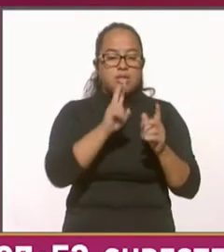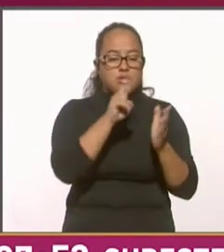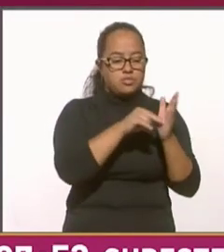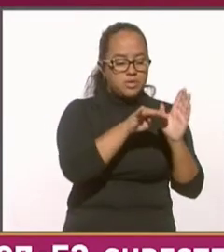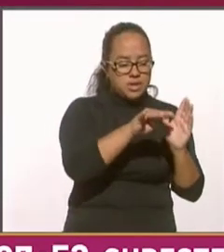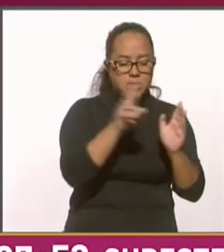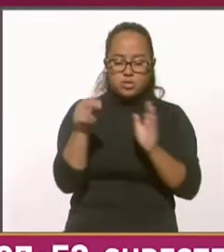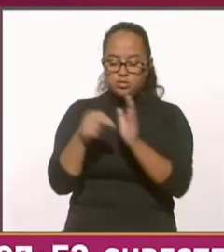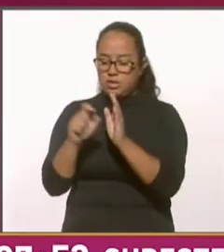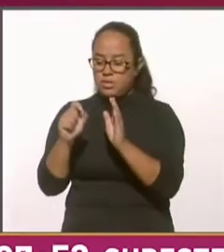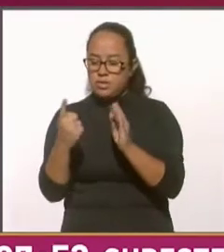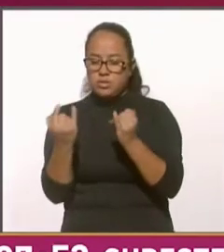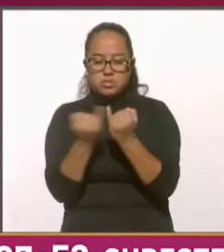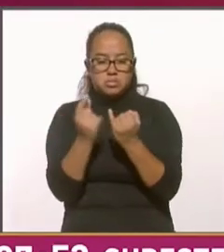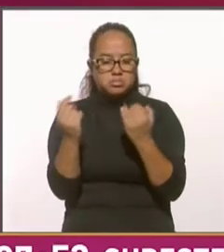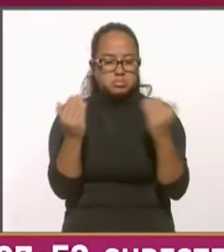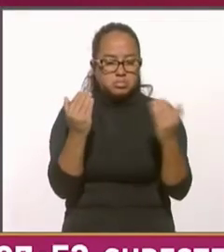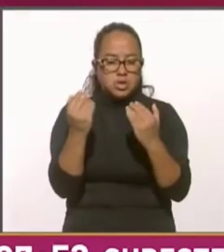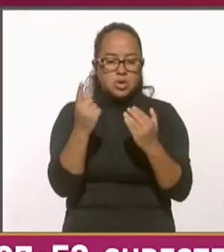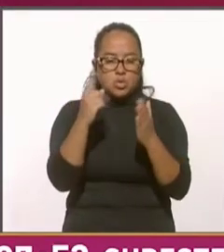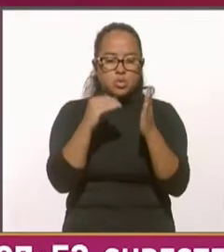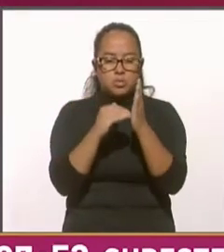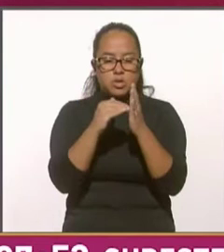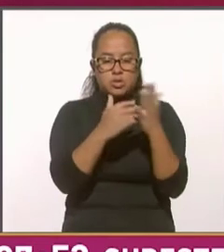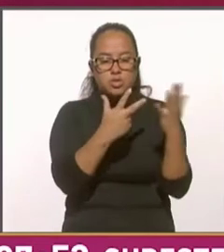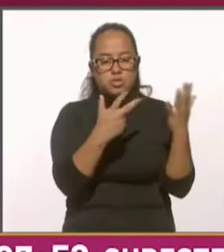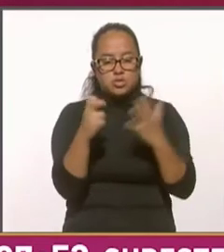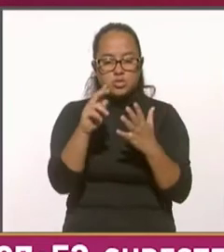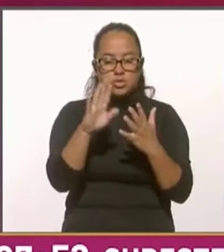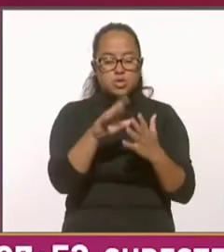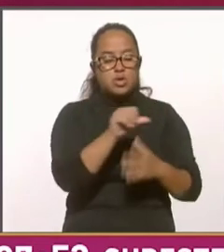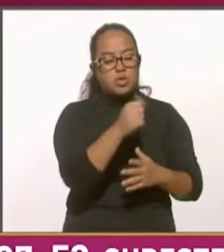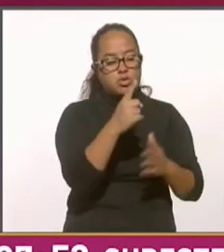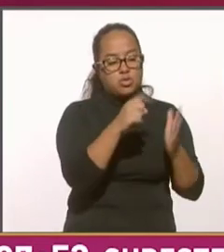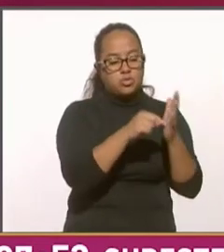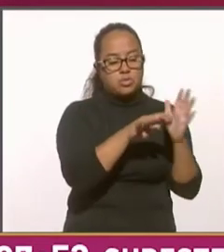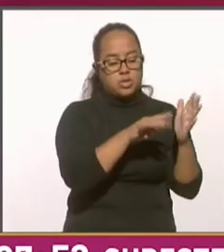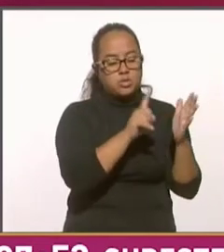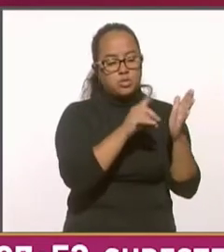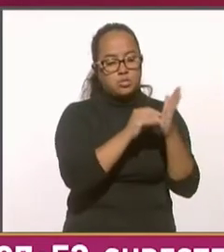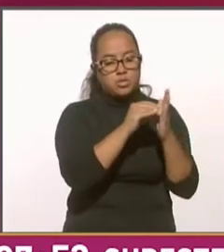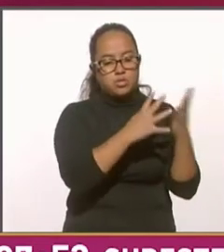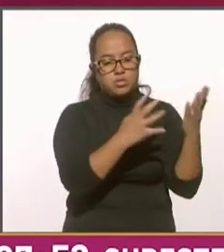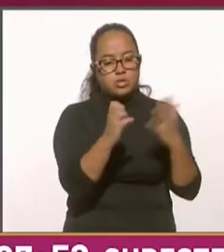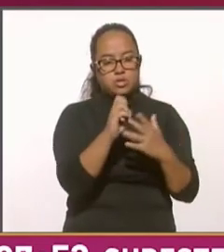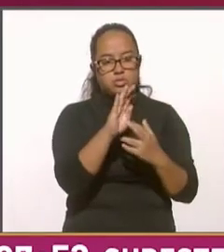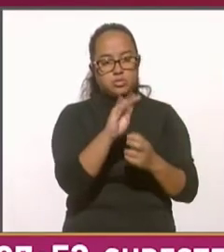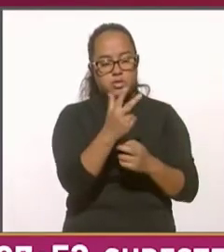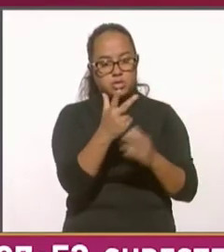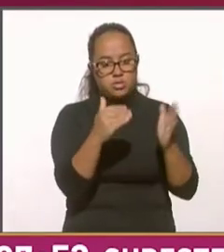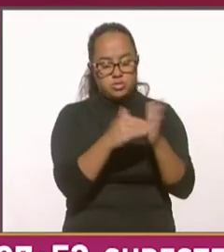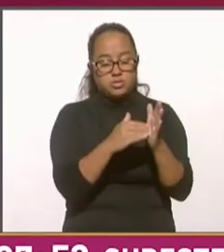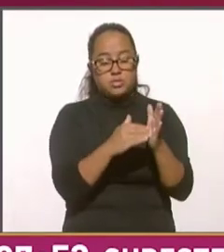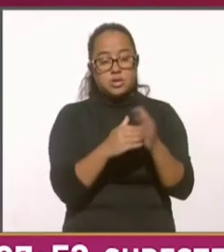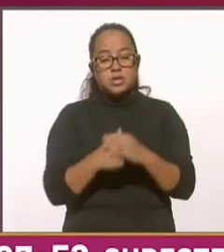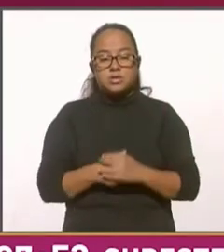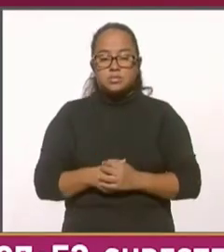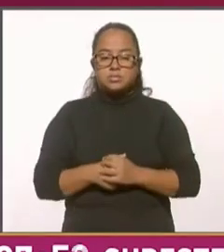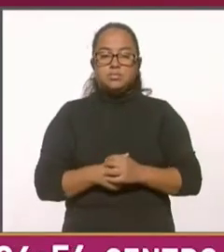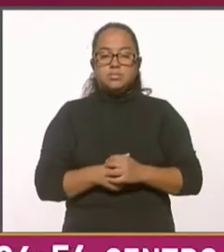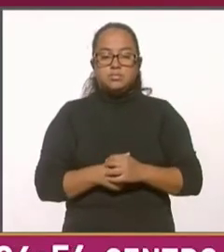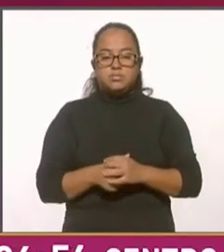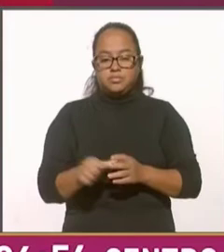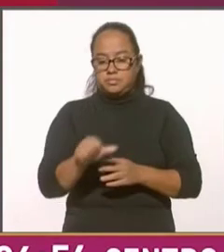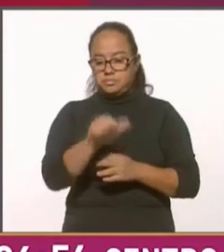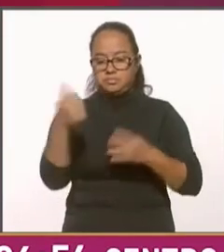21, 1,998,000 y 1,895,000. En